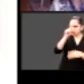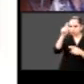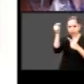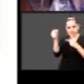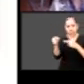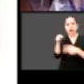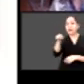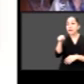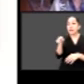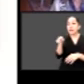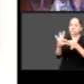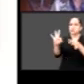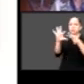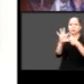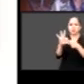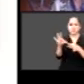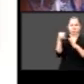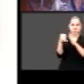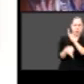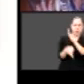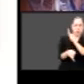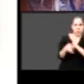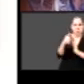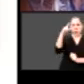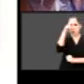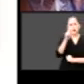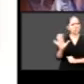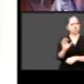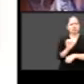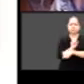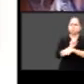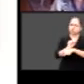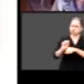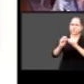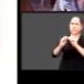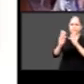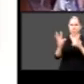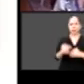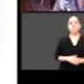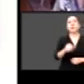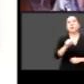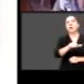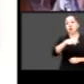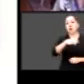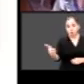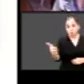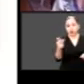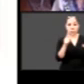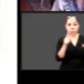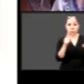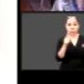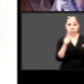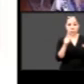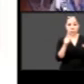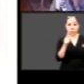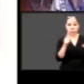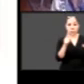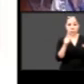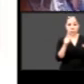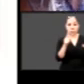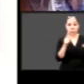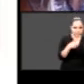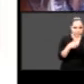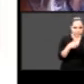muy muy sencillo el tercero tiene que ver con la oralidad y de eso quiero hablar en mi última intervención muy